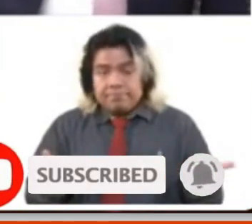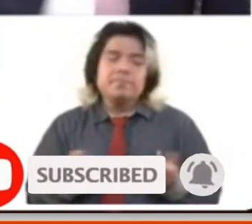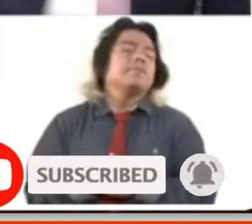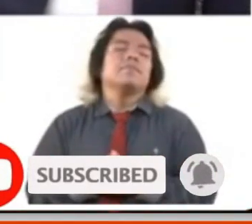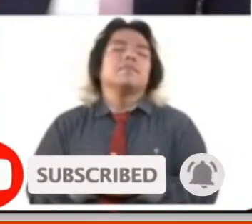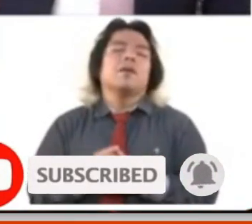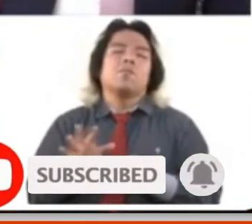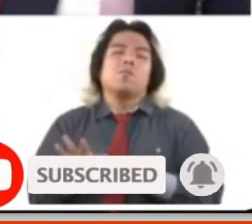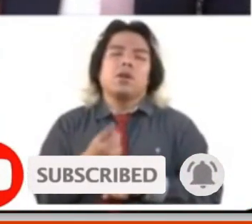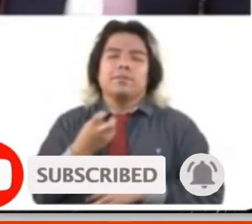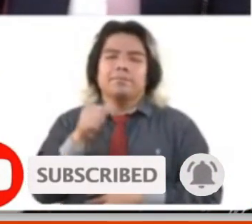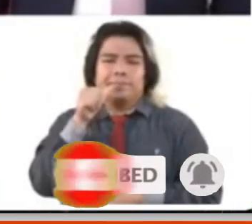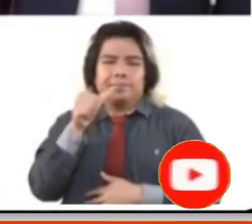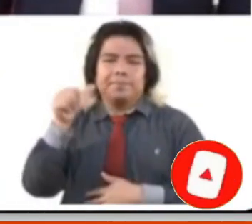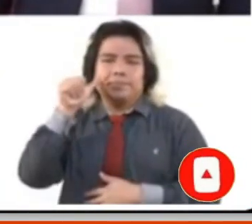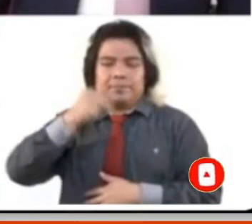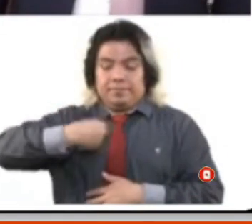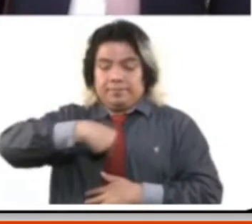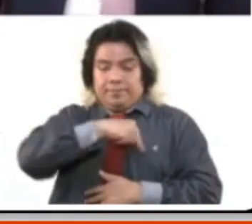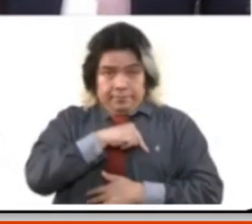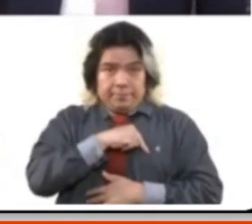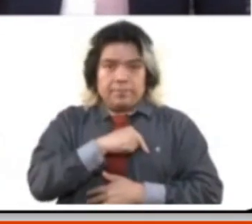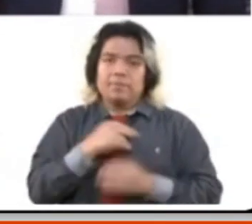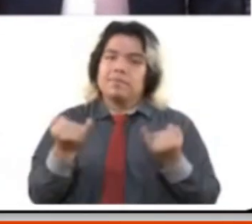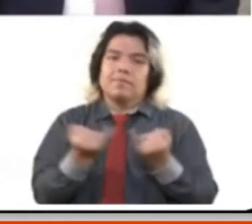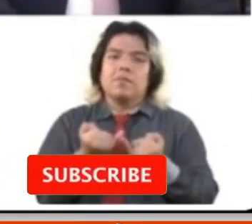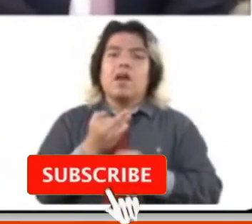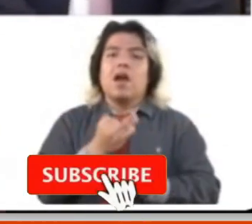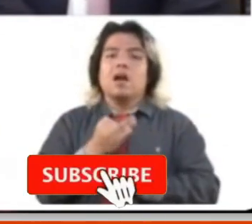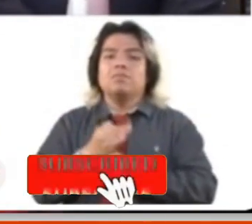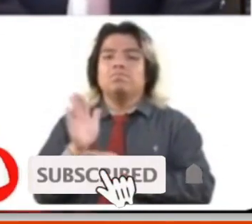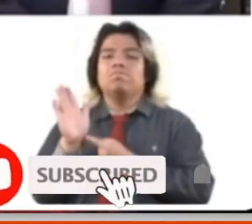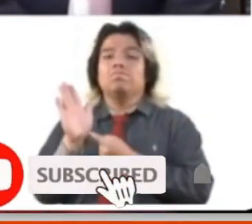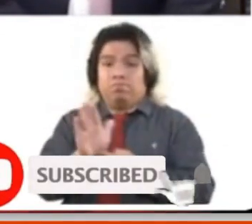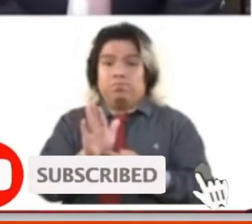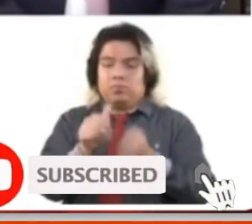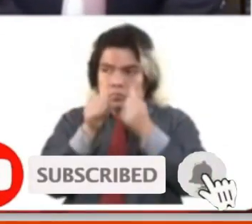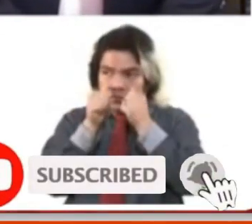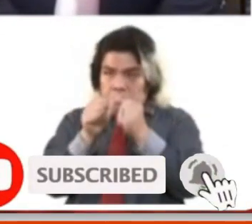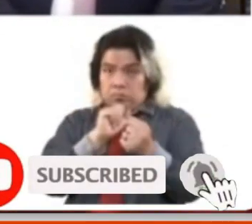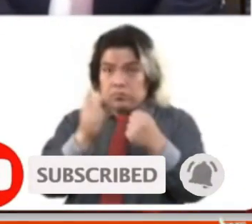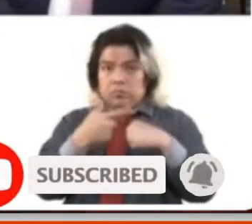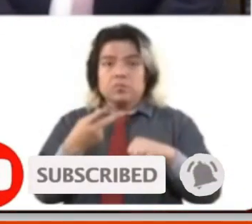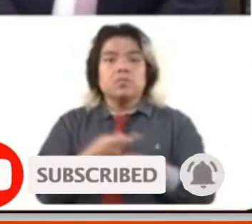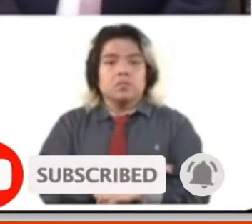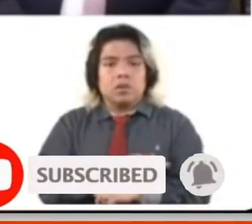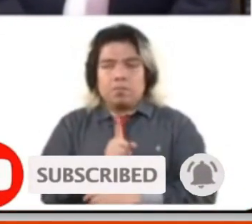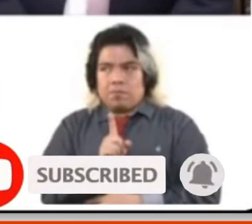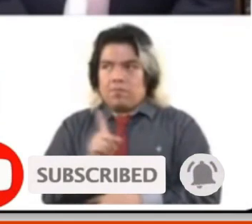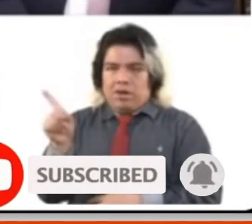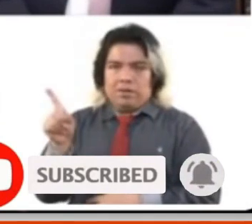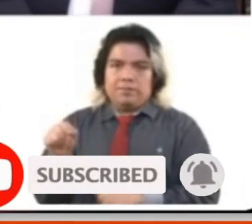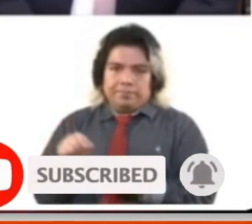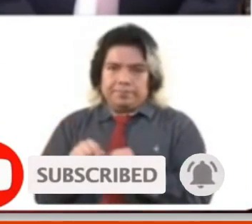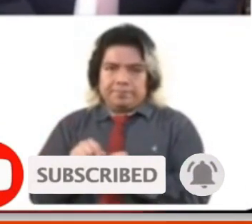lo que ocurrió ayer y, por supuesto, nosotros pues vamos a presentar y estar atentos en lo que ocurra nuevamente en la sala especializada,